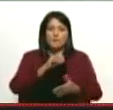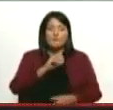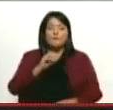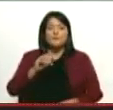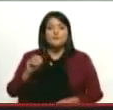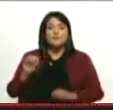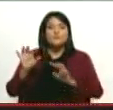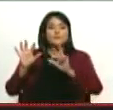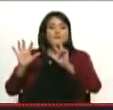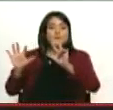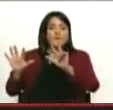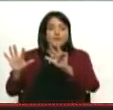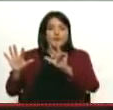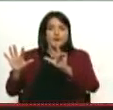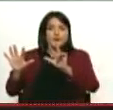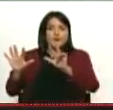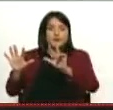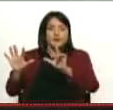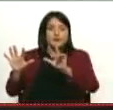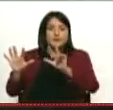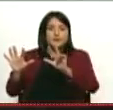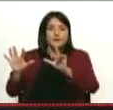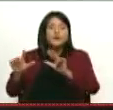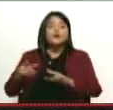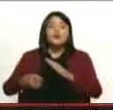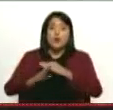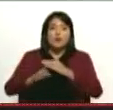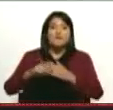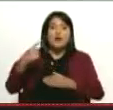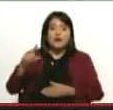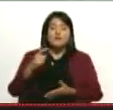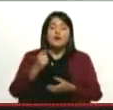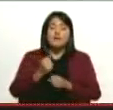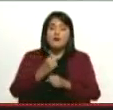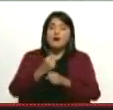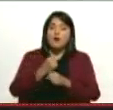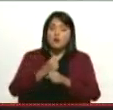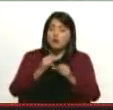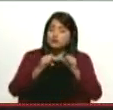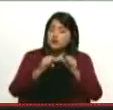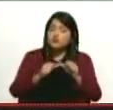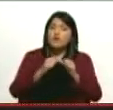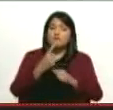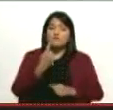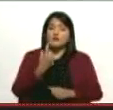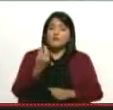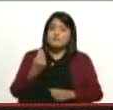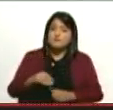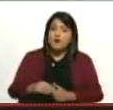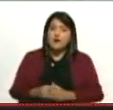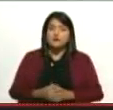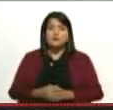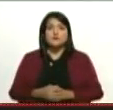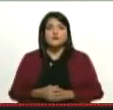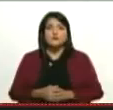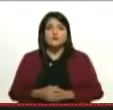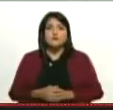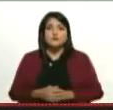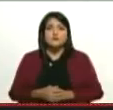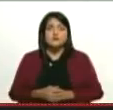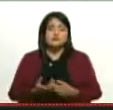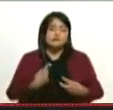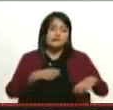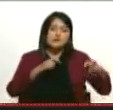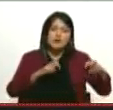todavía tenemos mucho trabajo por hacer Tenemos que hablar con nuestros ancestros con nuestros abuelos